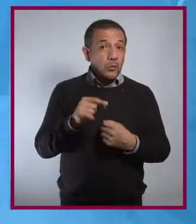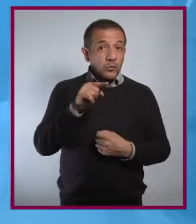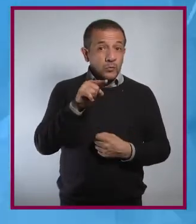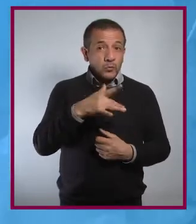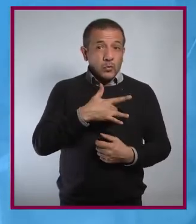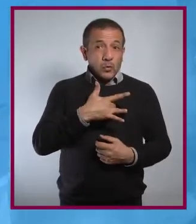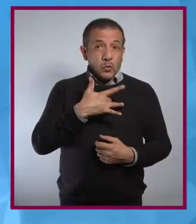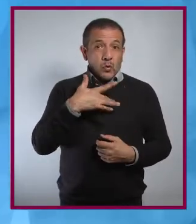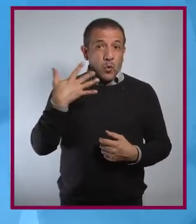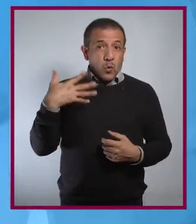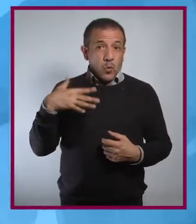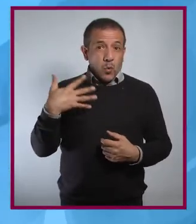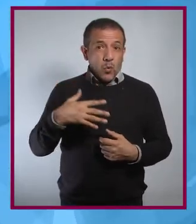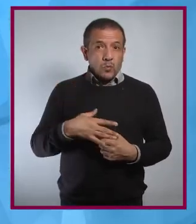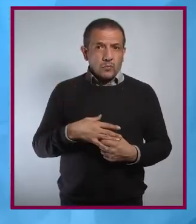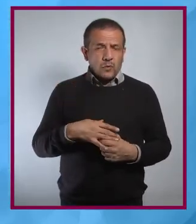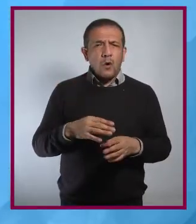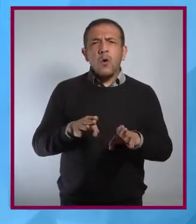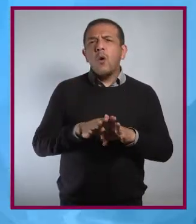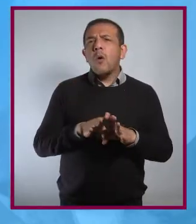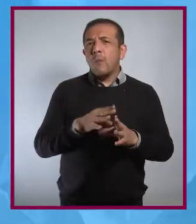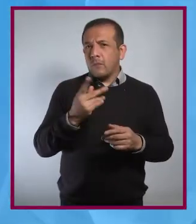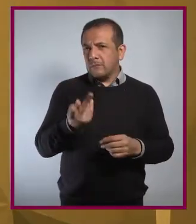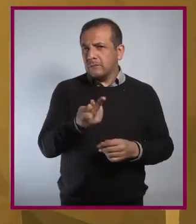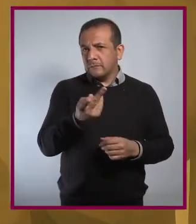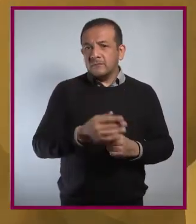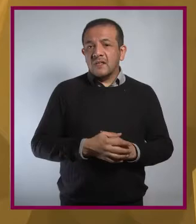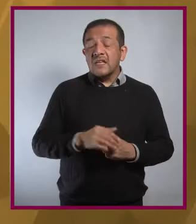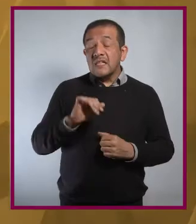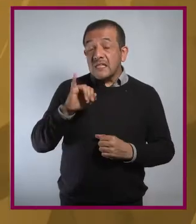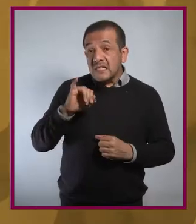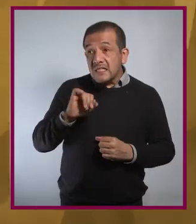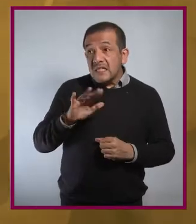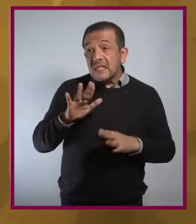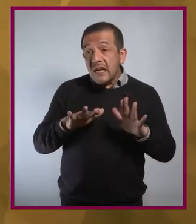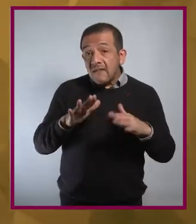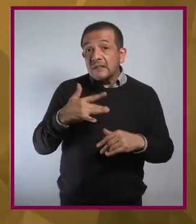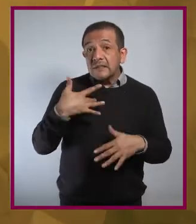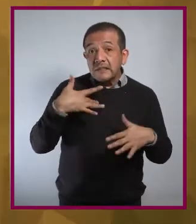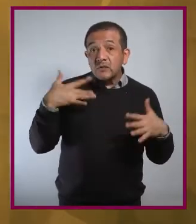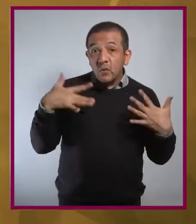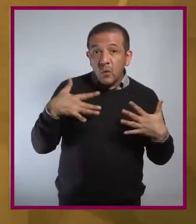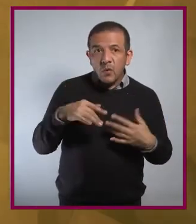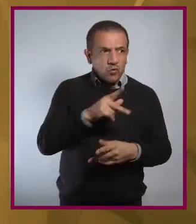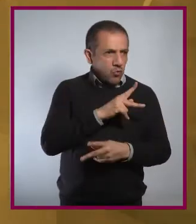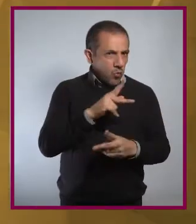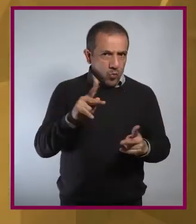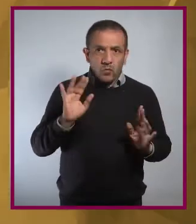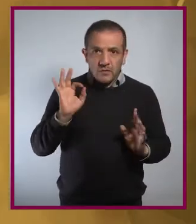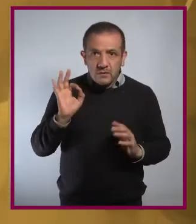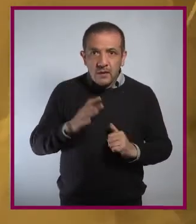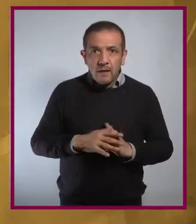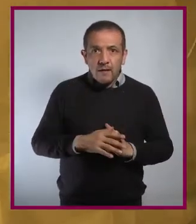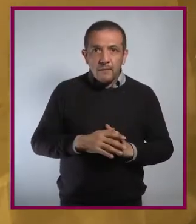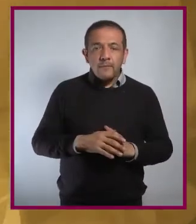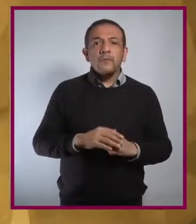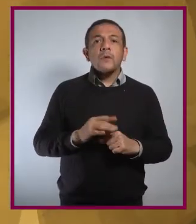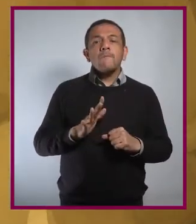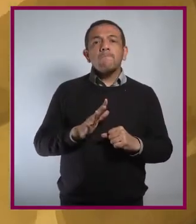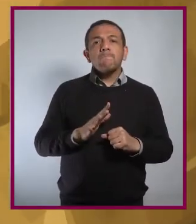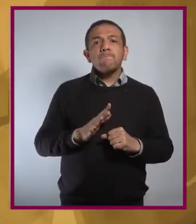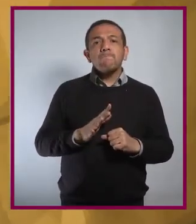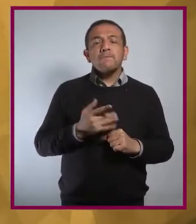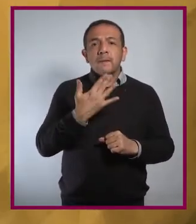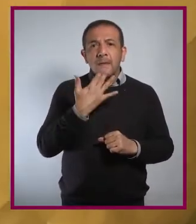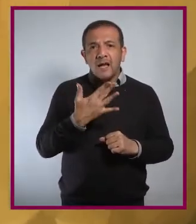¿Alguna vez has sentido dolor? ¿De qué tipo? Sí, alguna vez he sentido dolor, creo que todos. ¿De qué